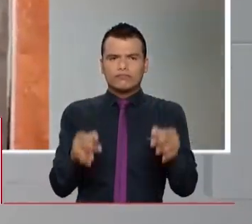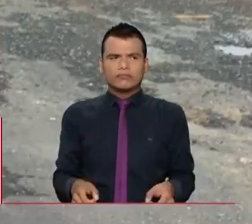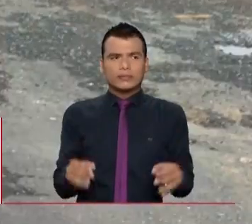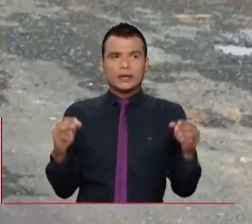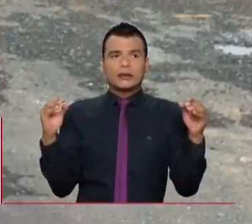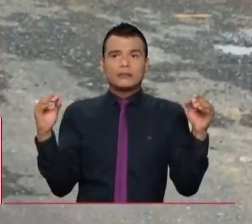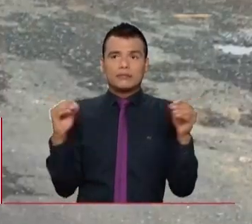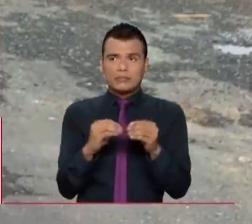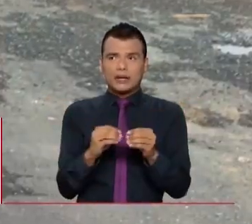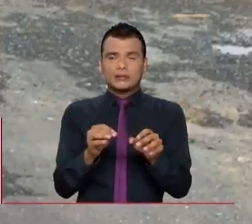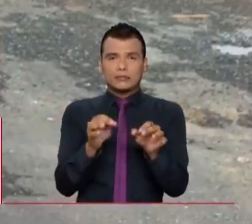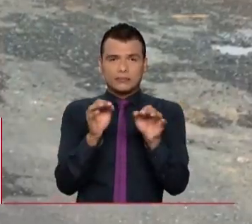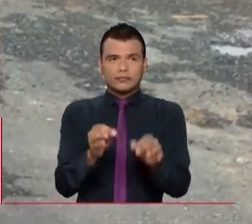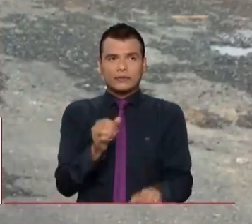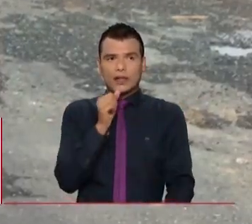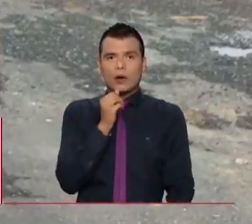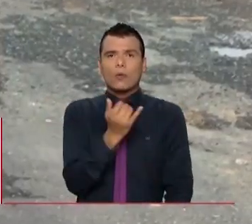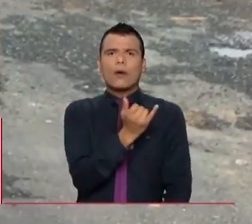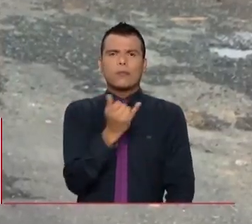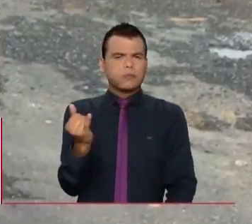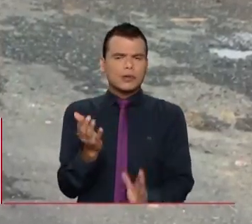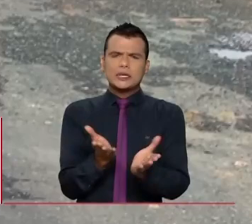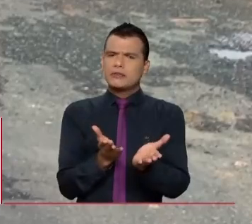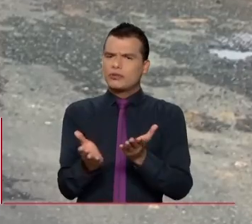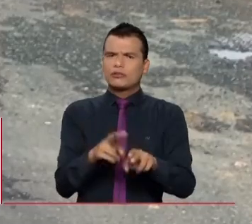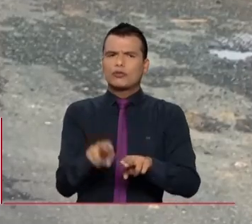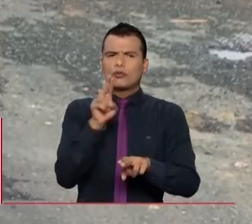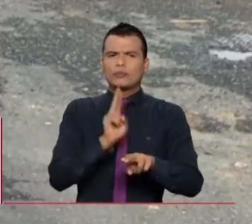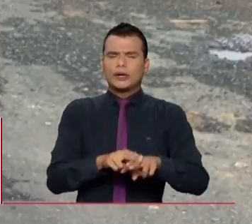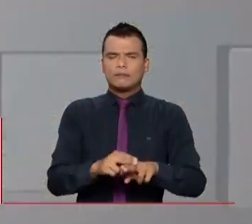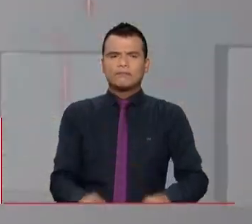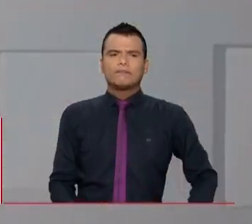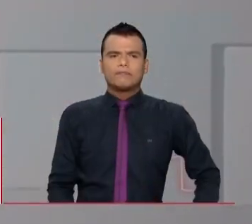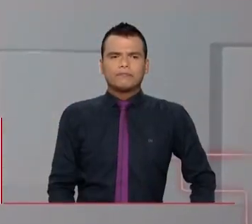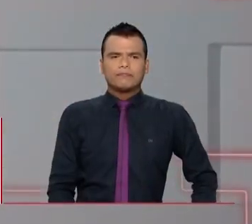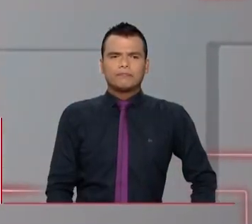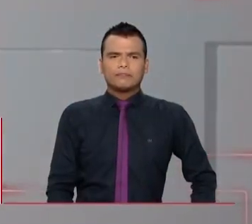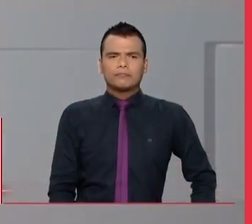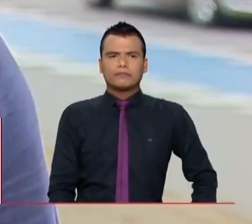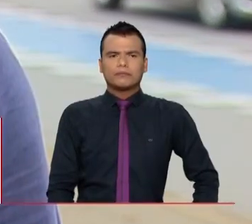que el abastecimiento de agua potable funciona con normalidad.